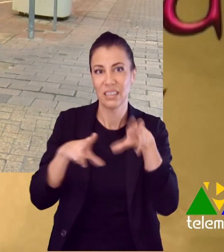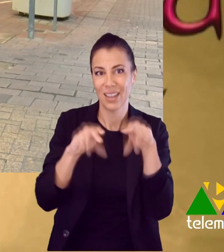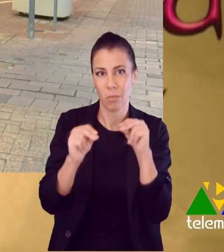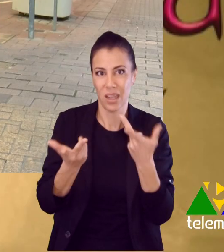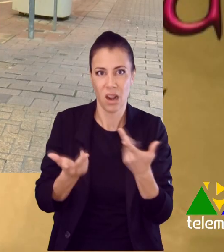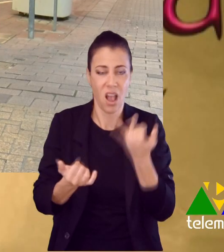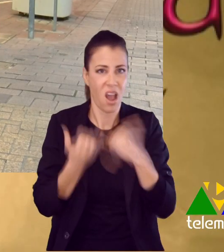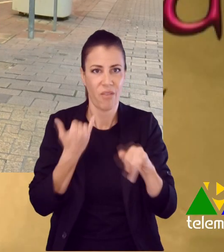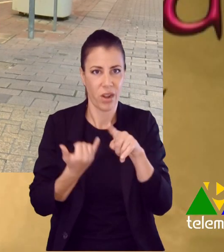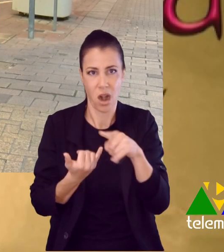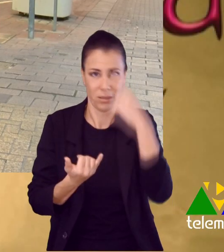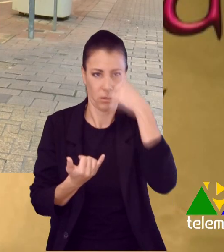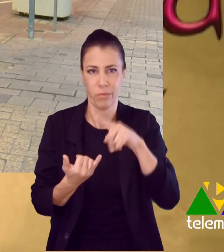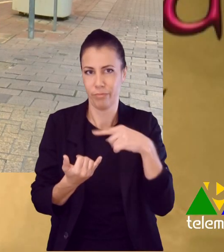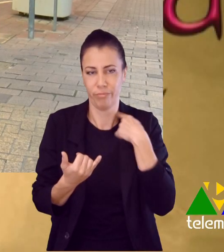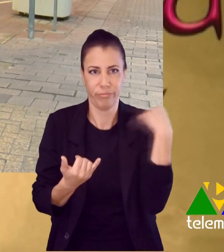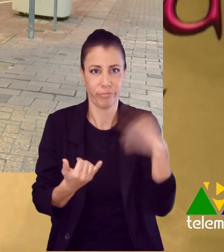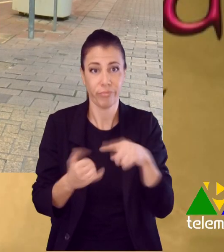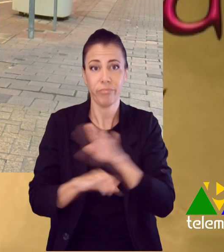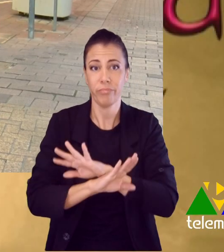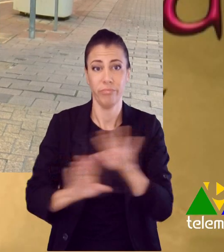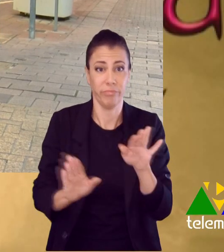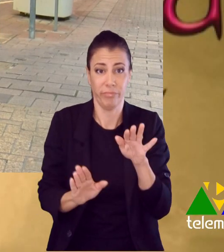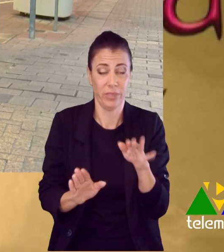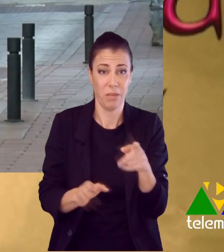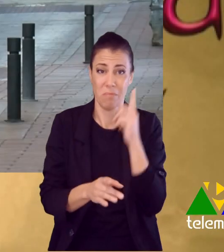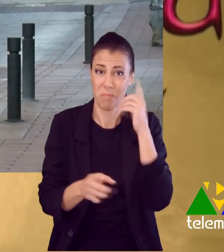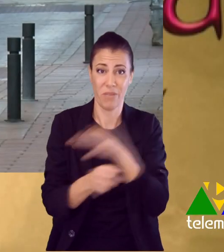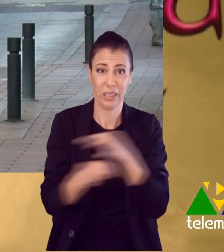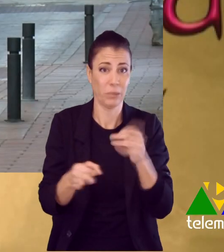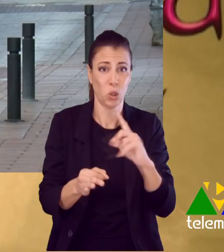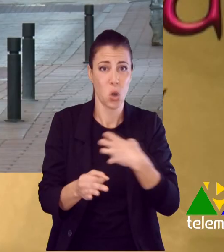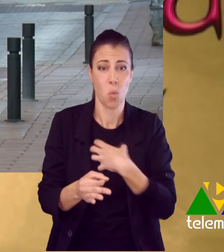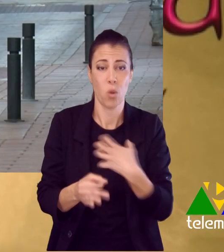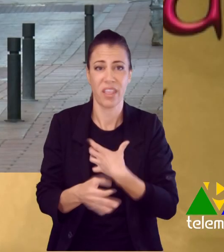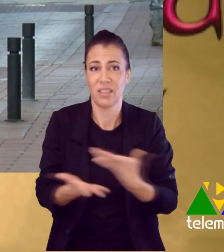lo mandaban a la guerra de Cuba, sabía